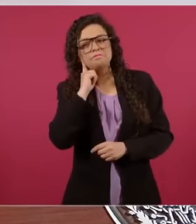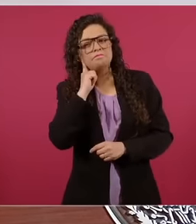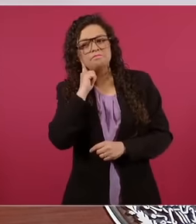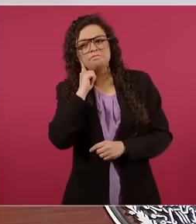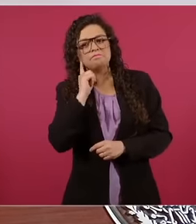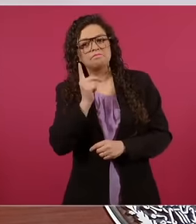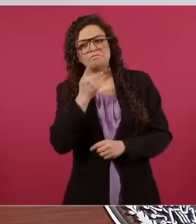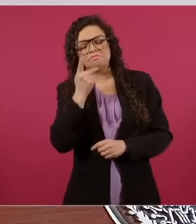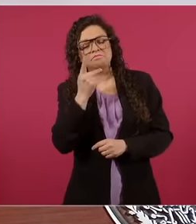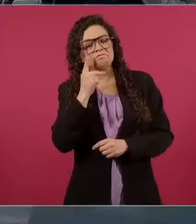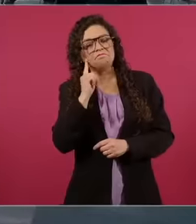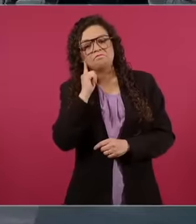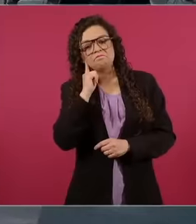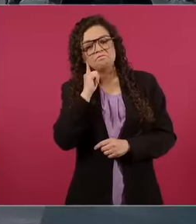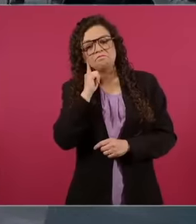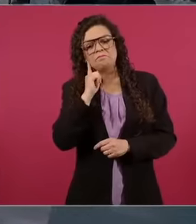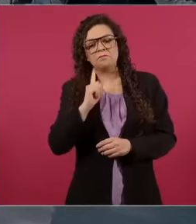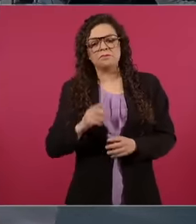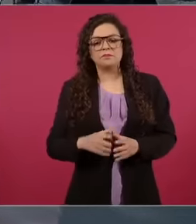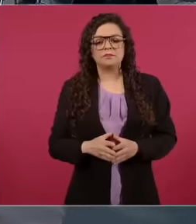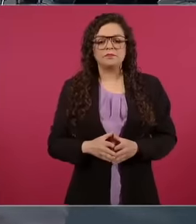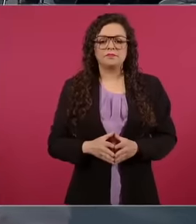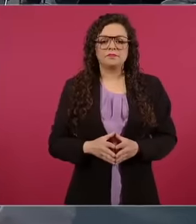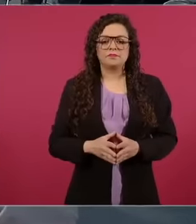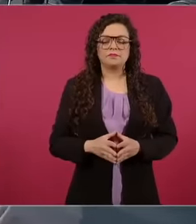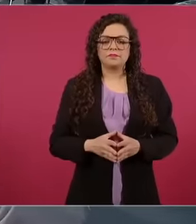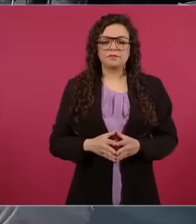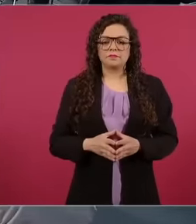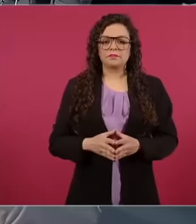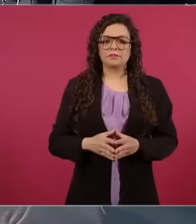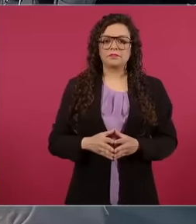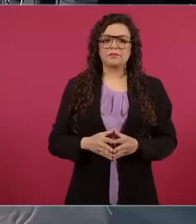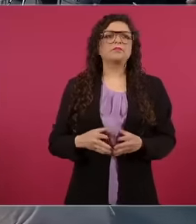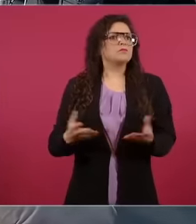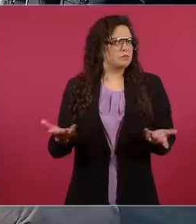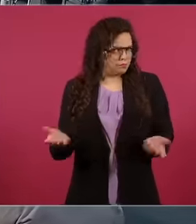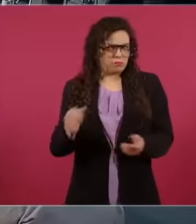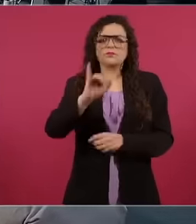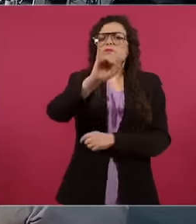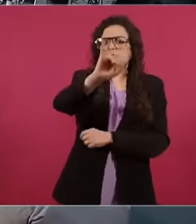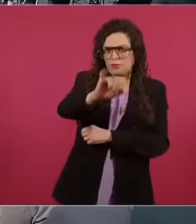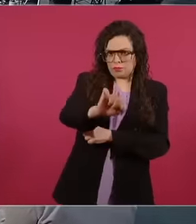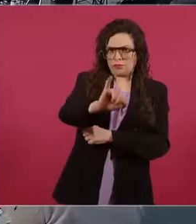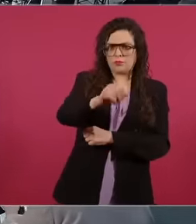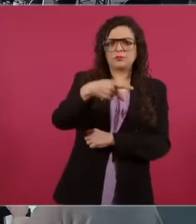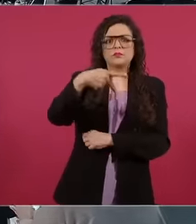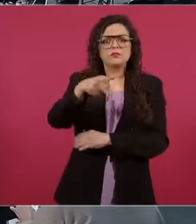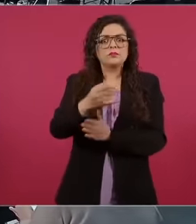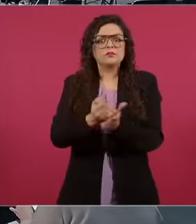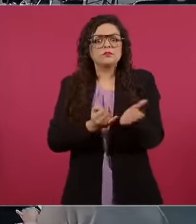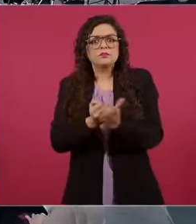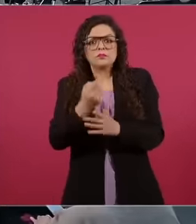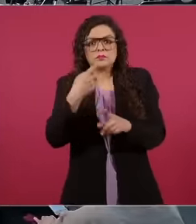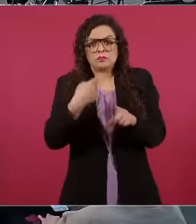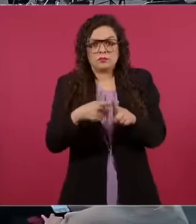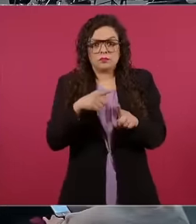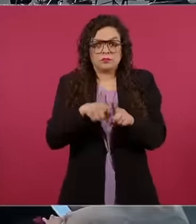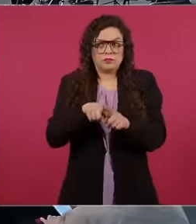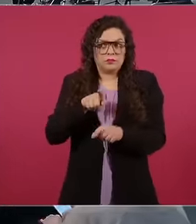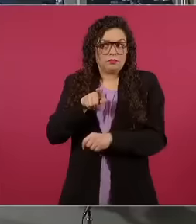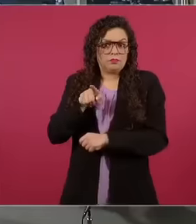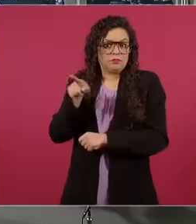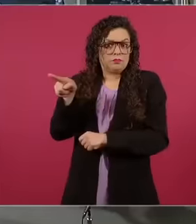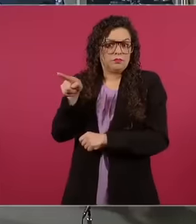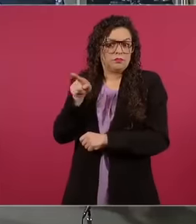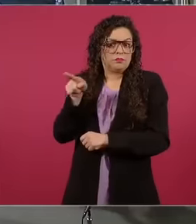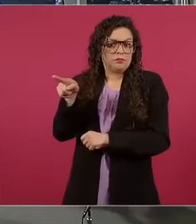Promulgar, firmar y publicar, sí, antes del 15 o antes, pero va a depender del Congreso. No, los tiempos que dábamos real eran esos, que en la